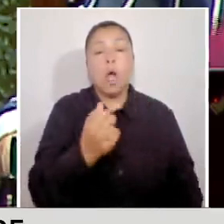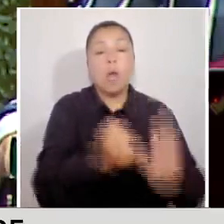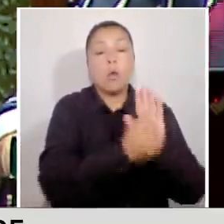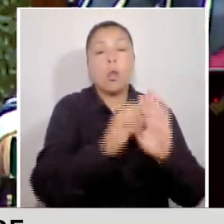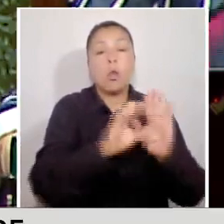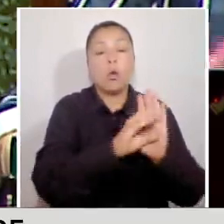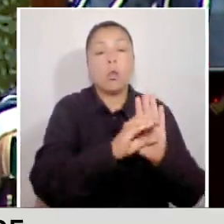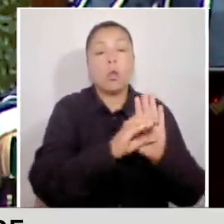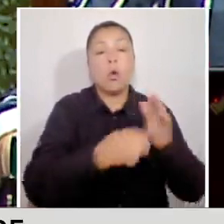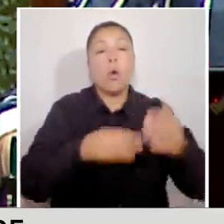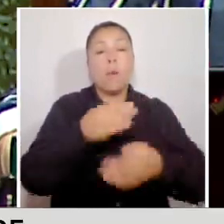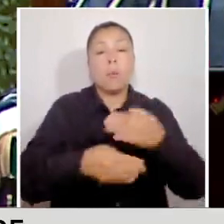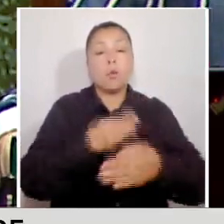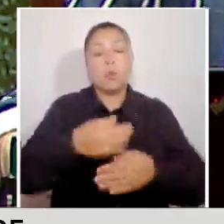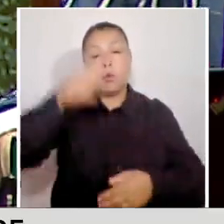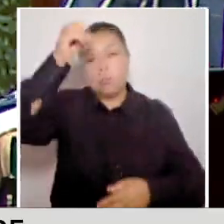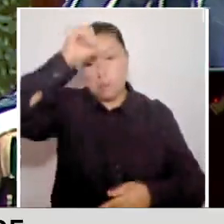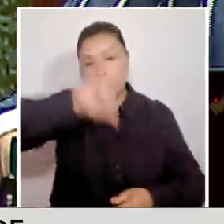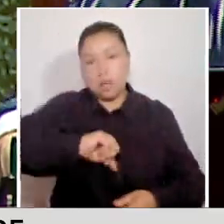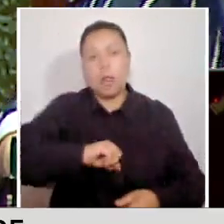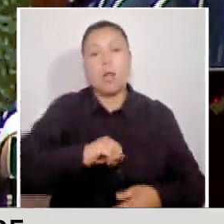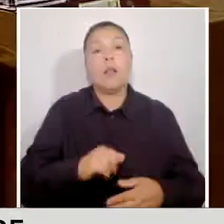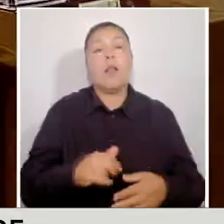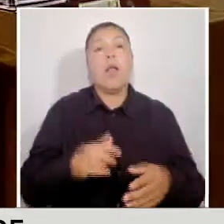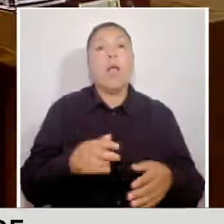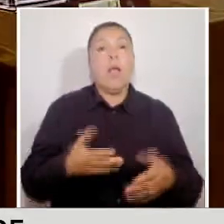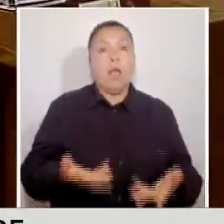procesal penal en